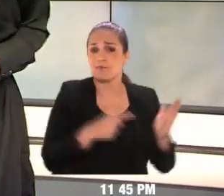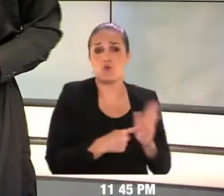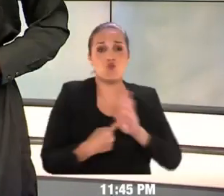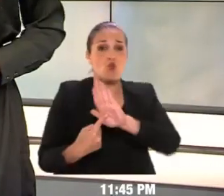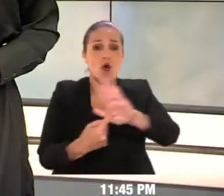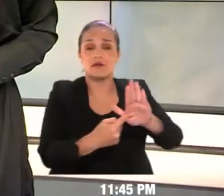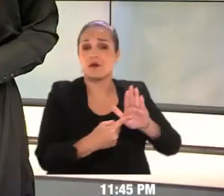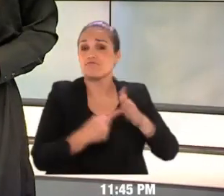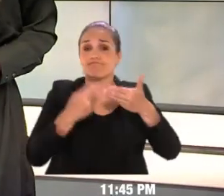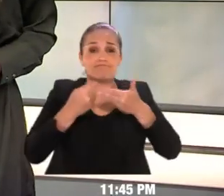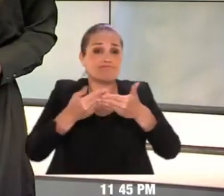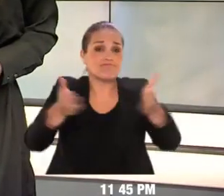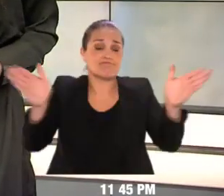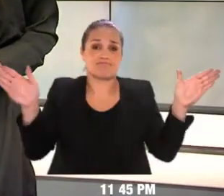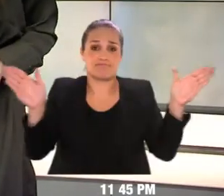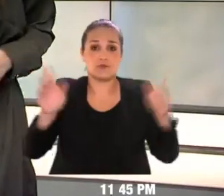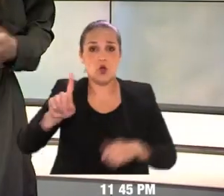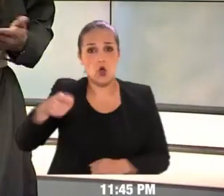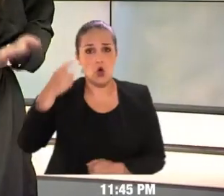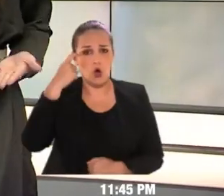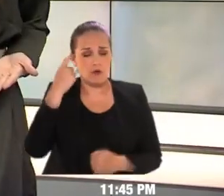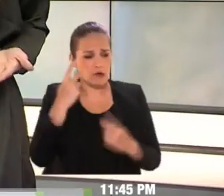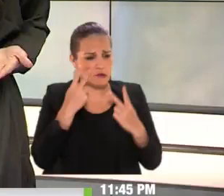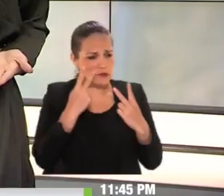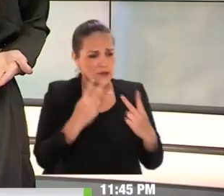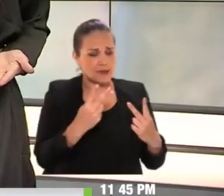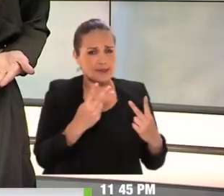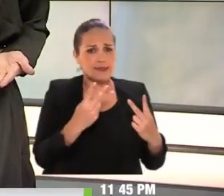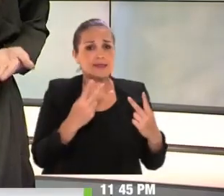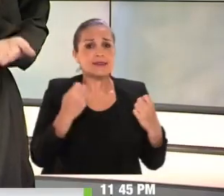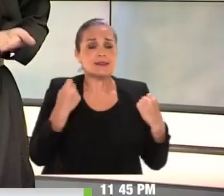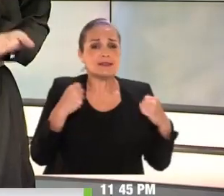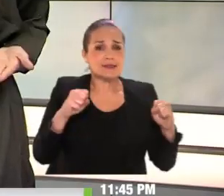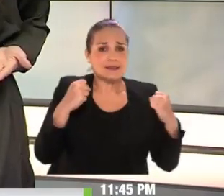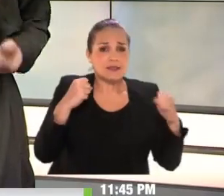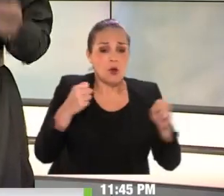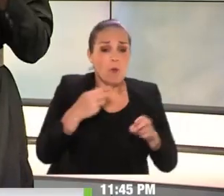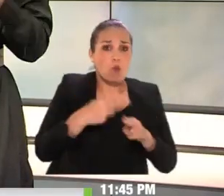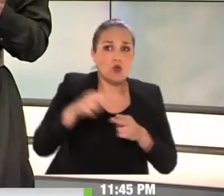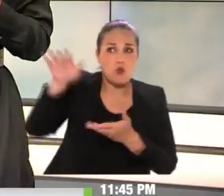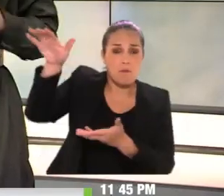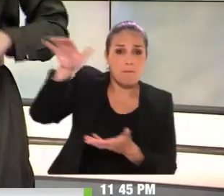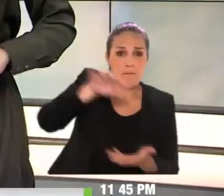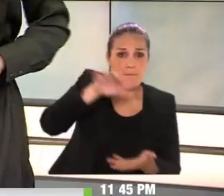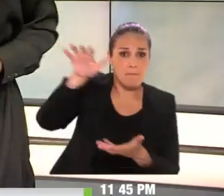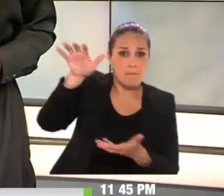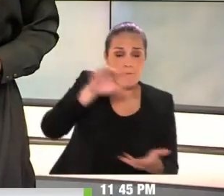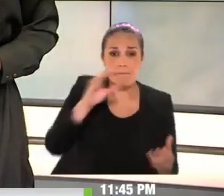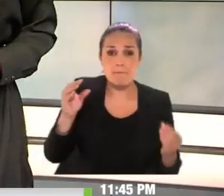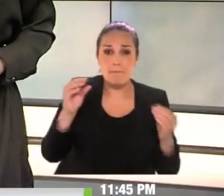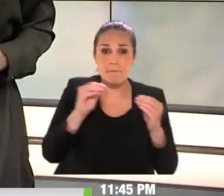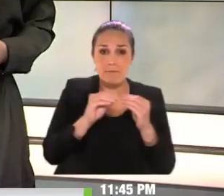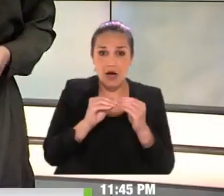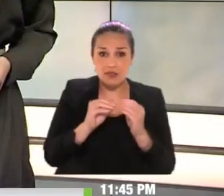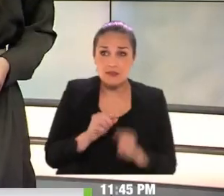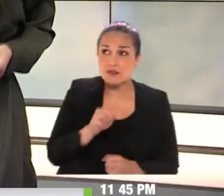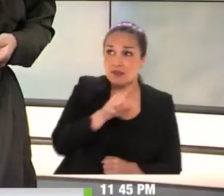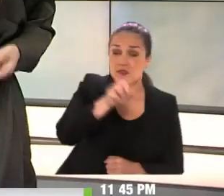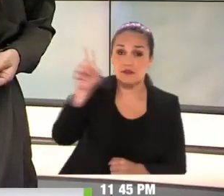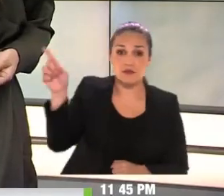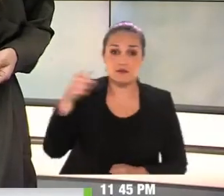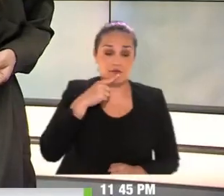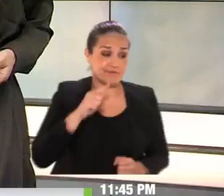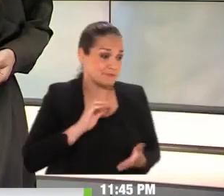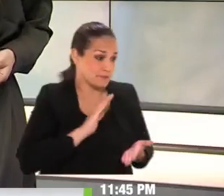El gobierno nacional expresó su preocupación por el futuro de los despachos de los biológicos porque, mire, los laboratorios podrían alegar a